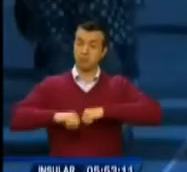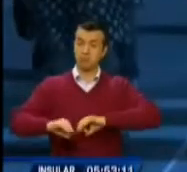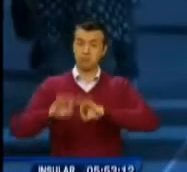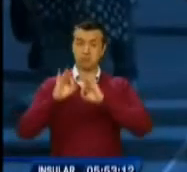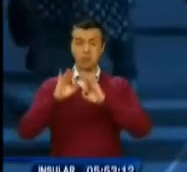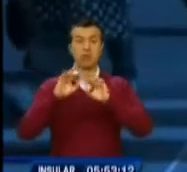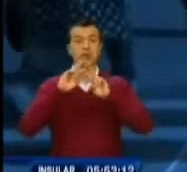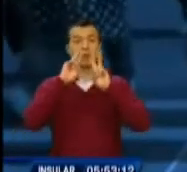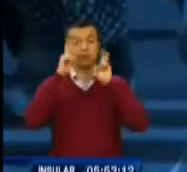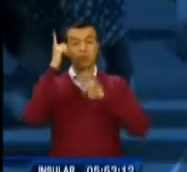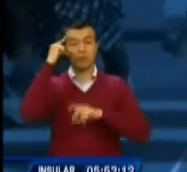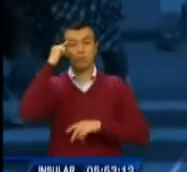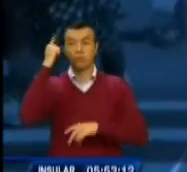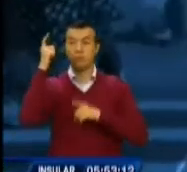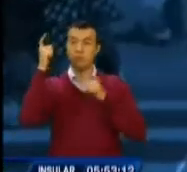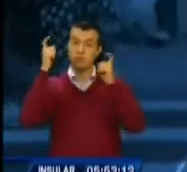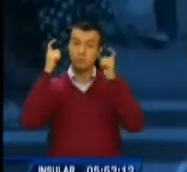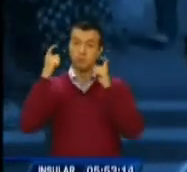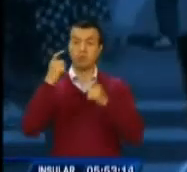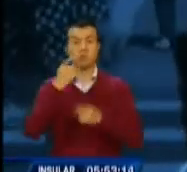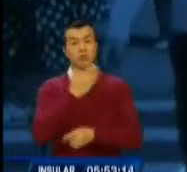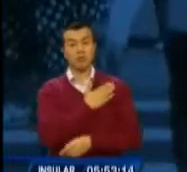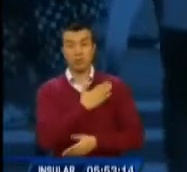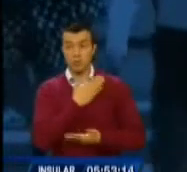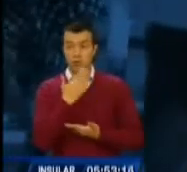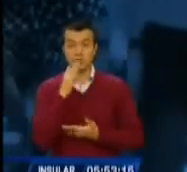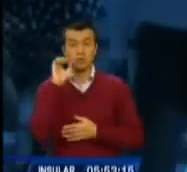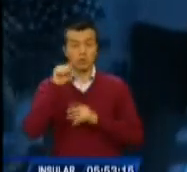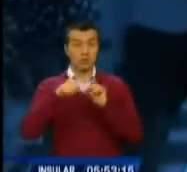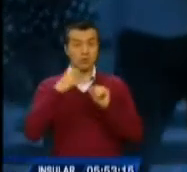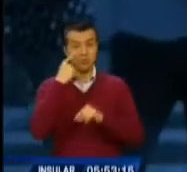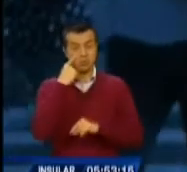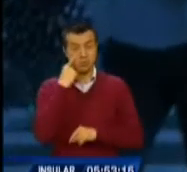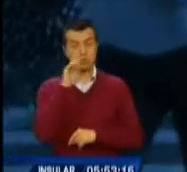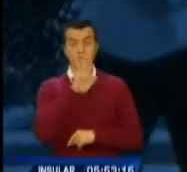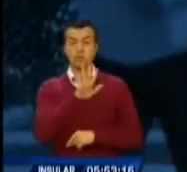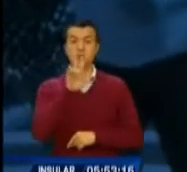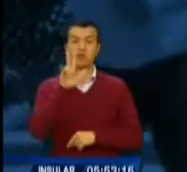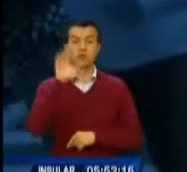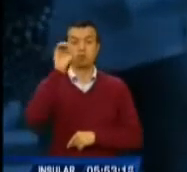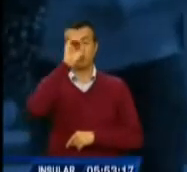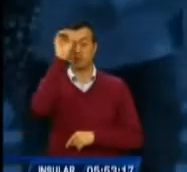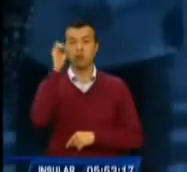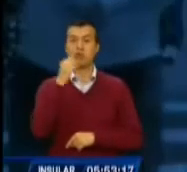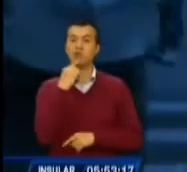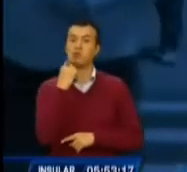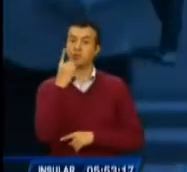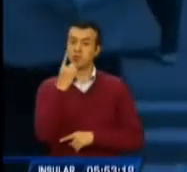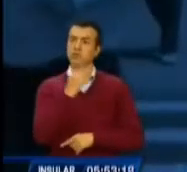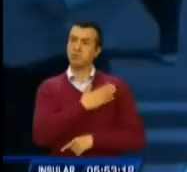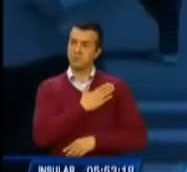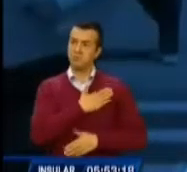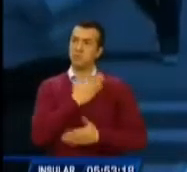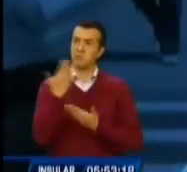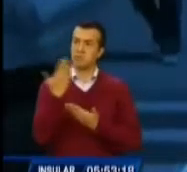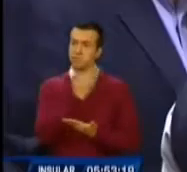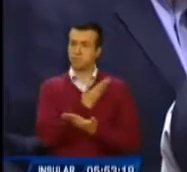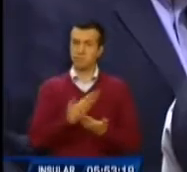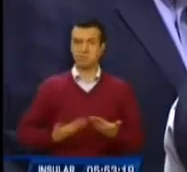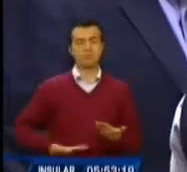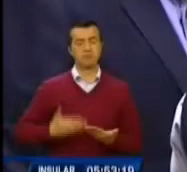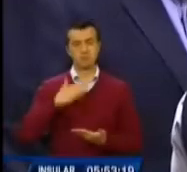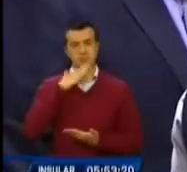la credibilidad de los gobernantes así se pronunció la ciudadanía el 53 por ciento aseguró que le creen al presidente correa